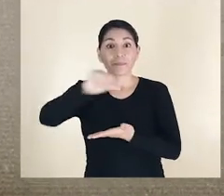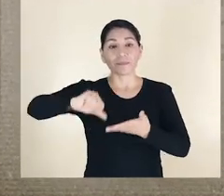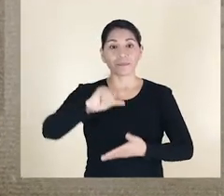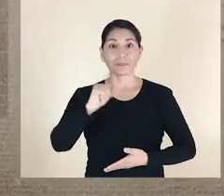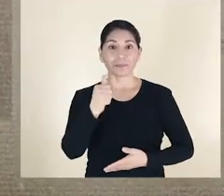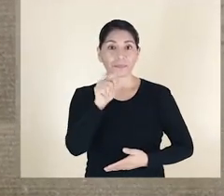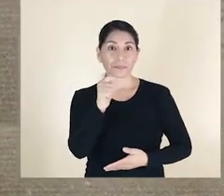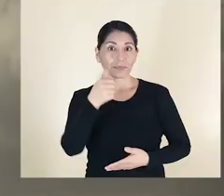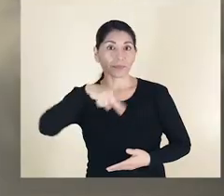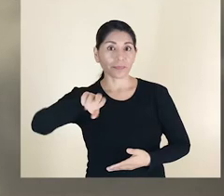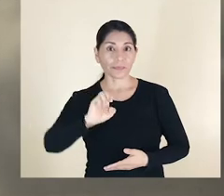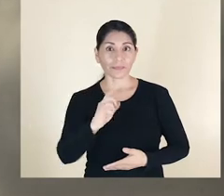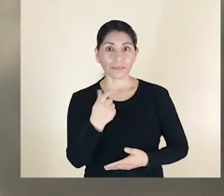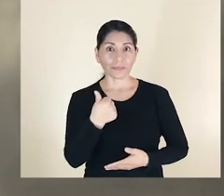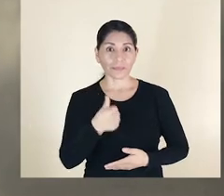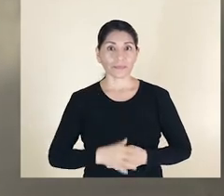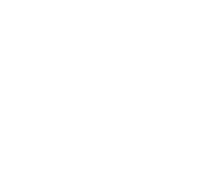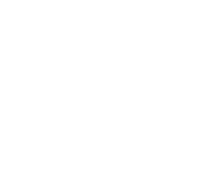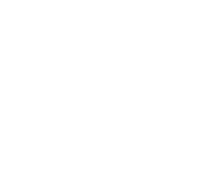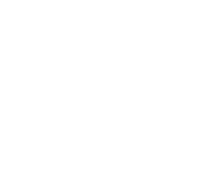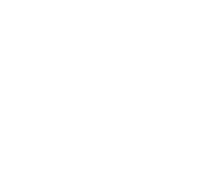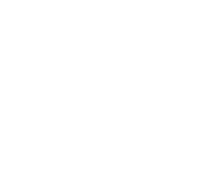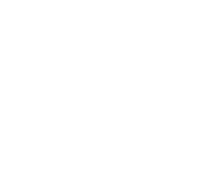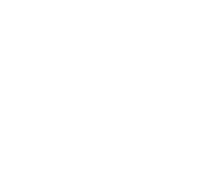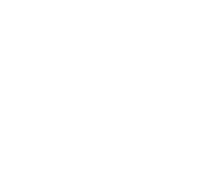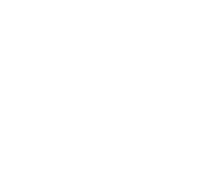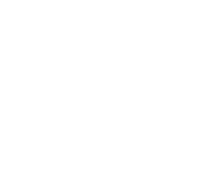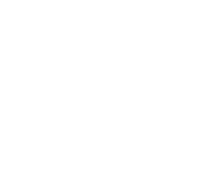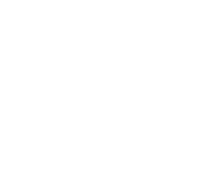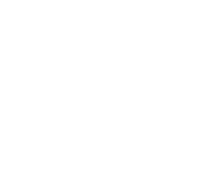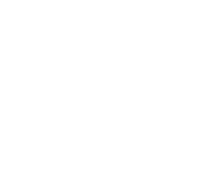prestigioso médico del Perú. Plaza Gastañeta, nuestra Lima del Bicentenario.